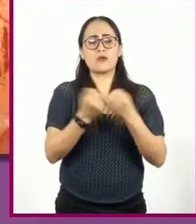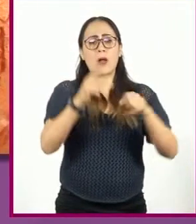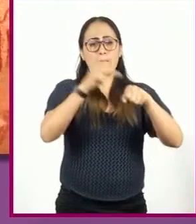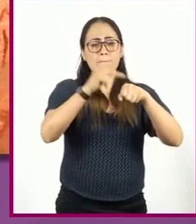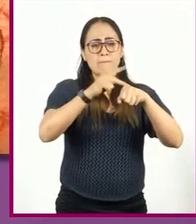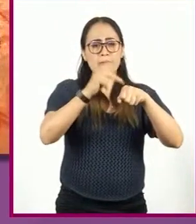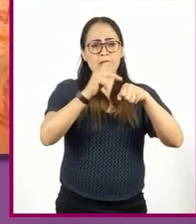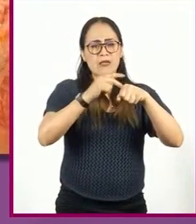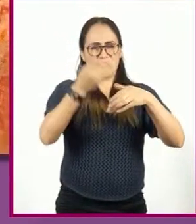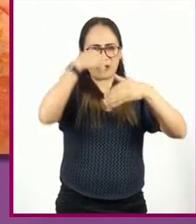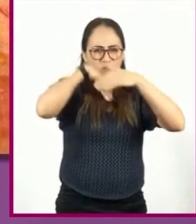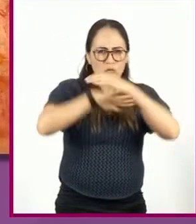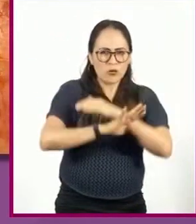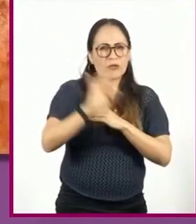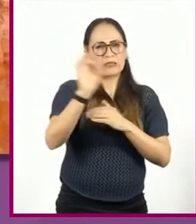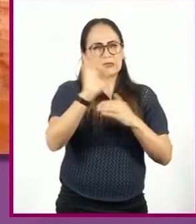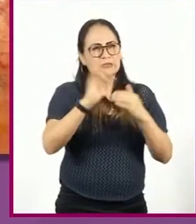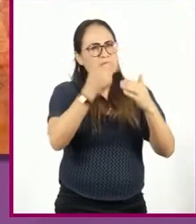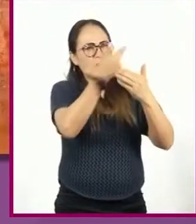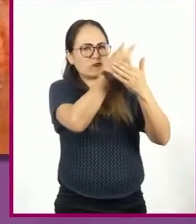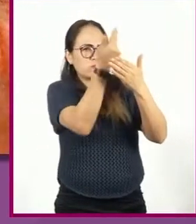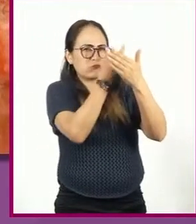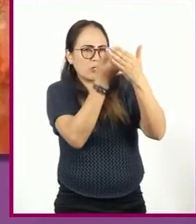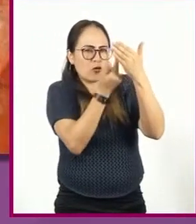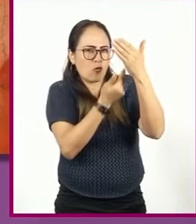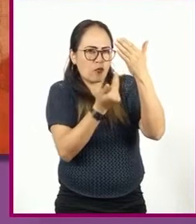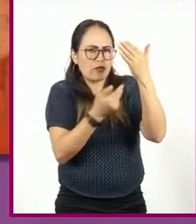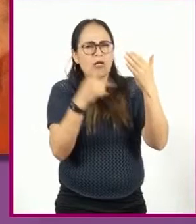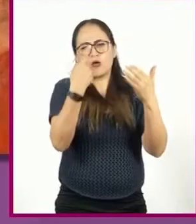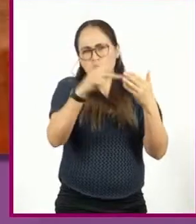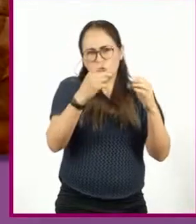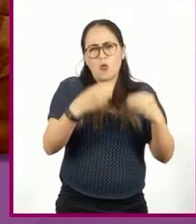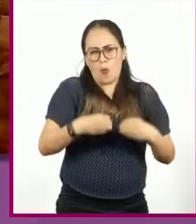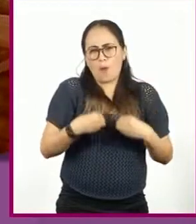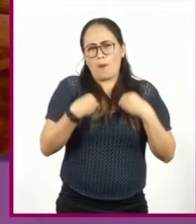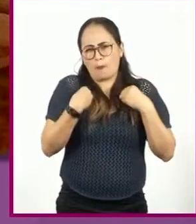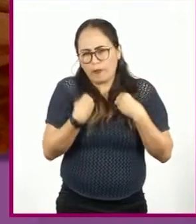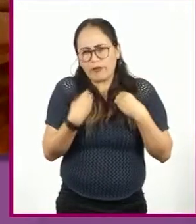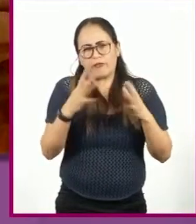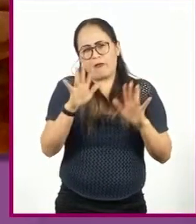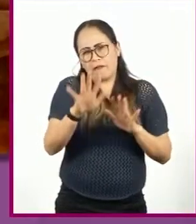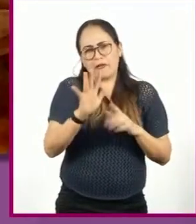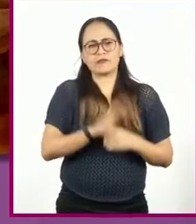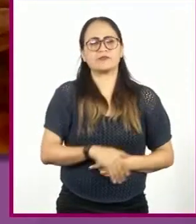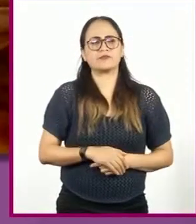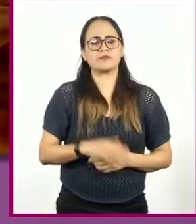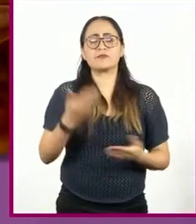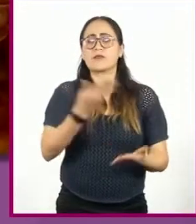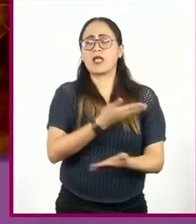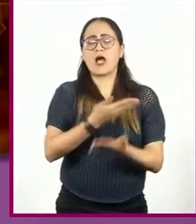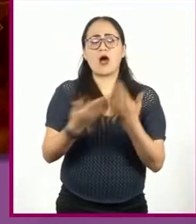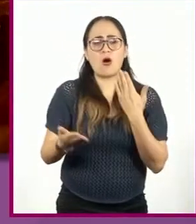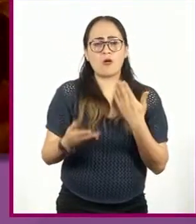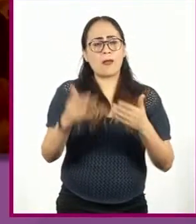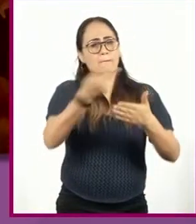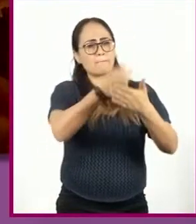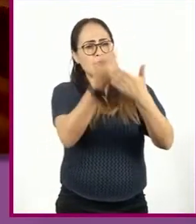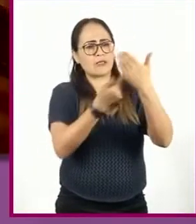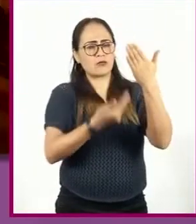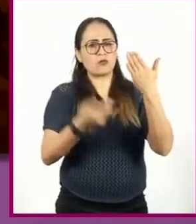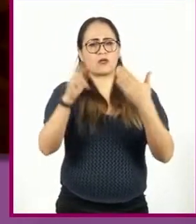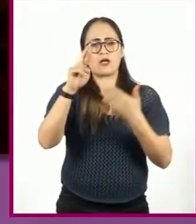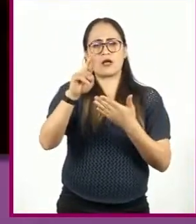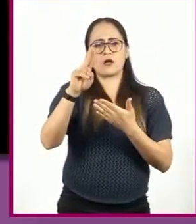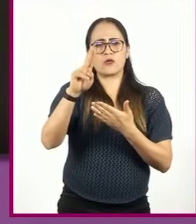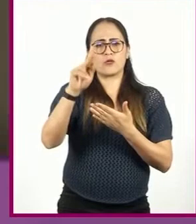que posiblemente representaban hechos de su vida. Ahora las conocemos como pinturas